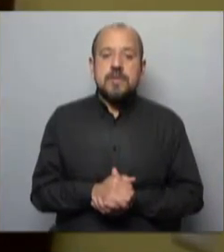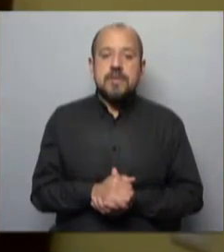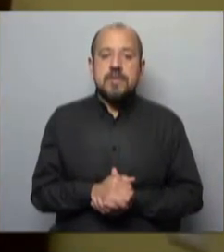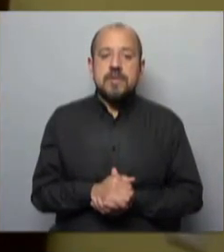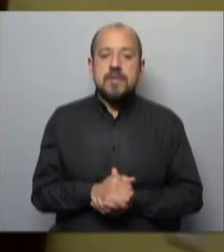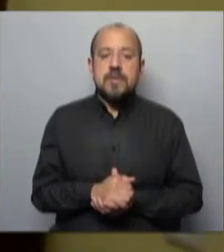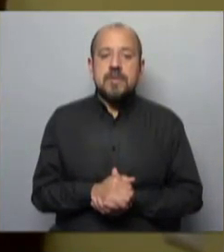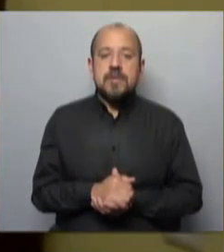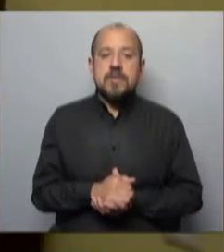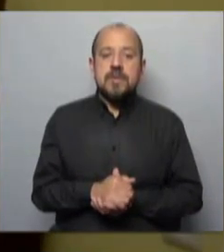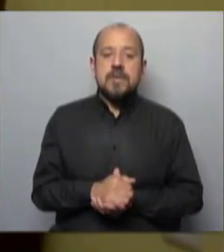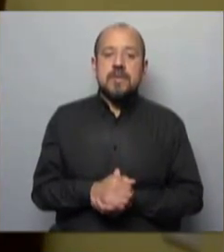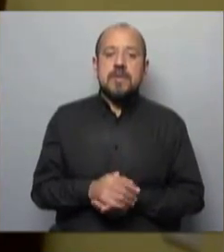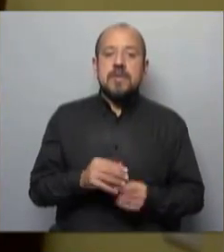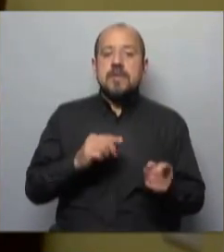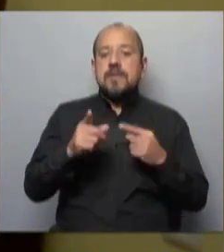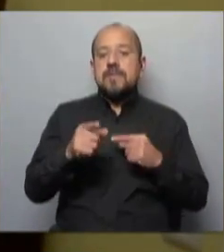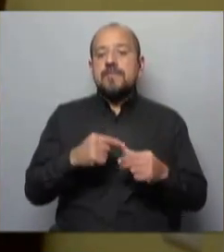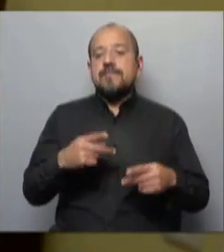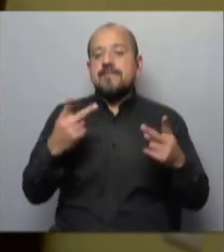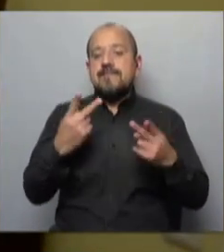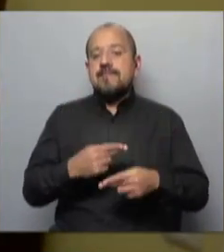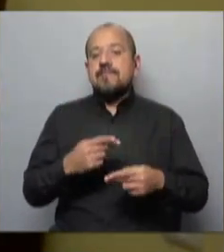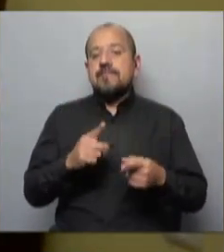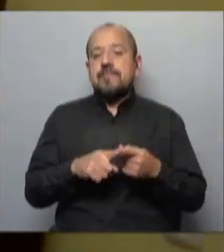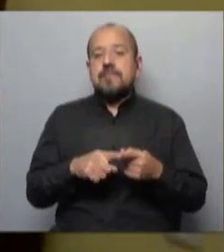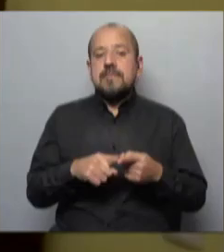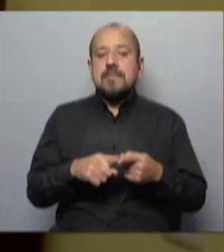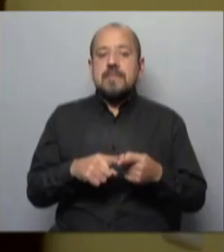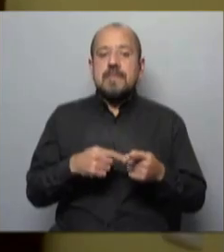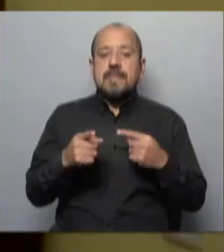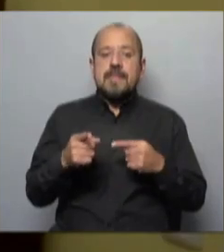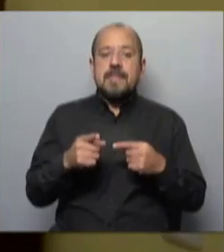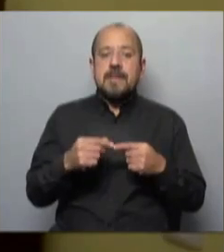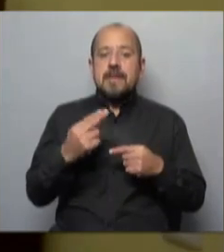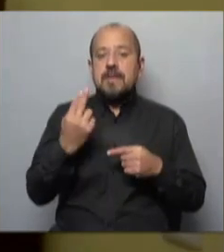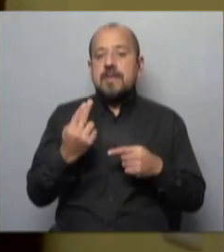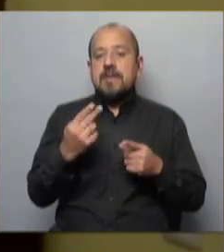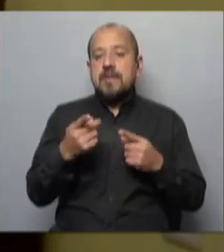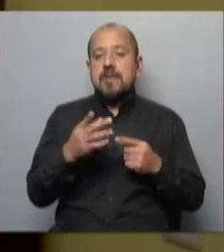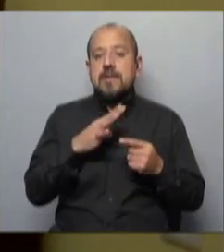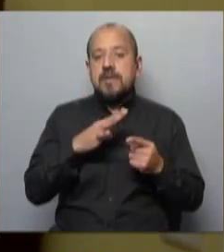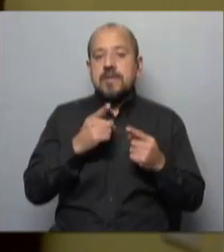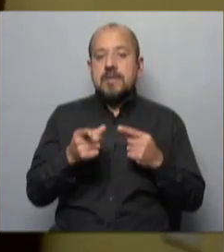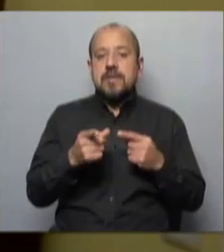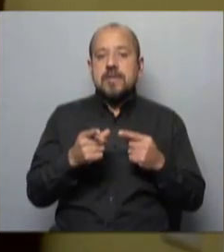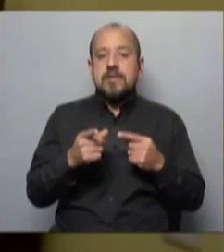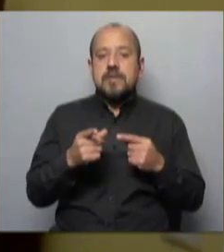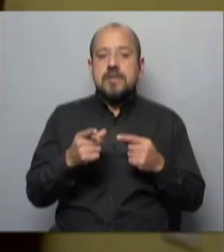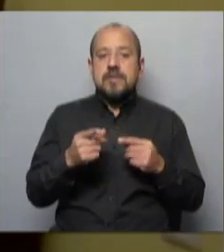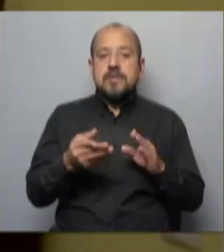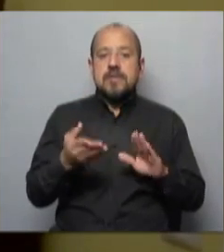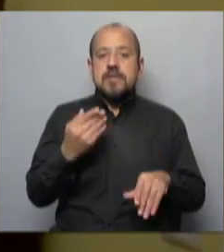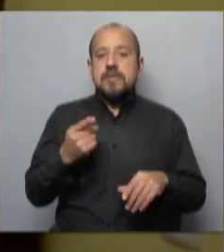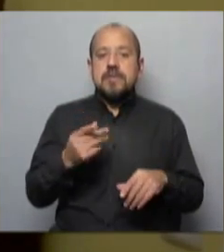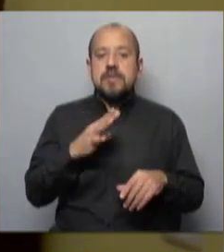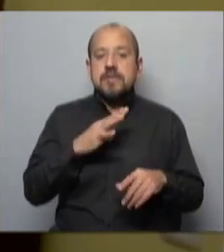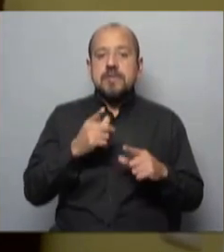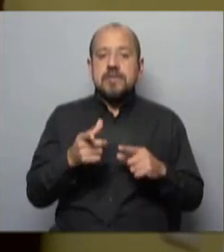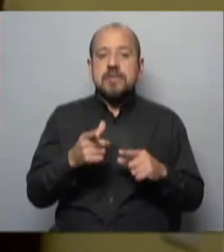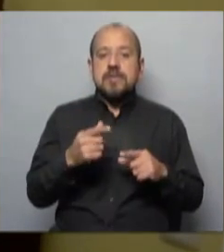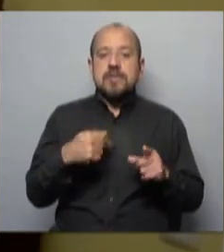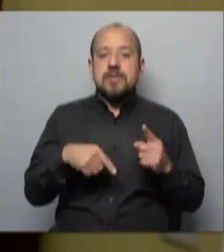eliminación de límites a la concentración o la permitir que tengan más medios como en este caso lo que termina